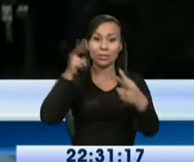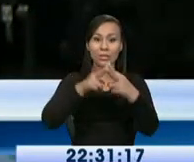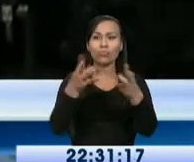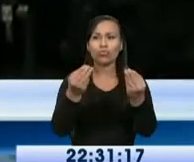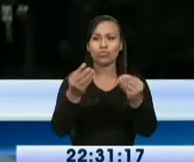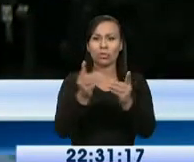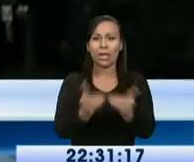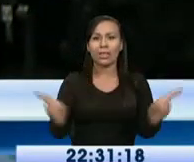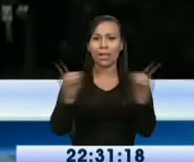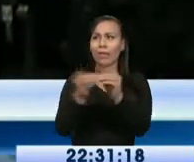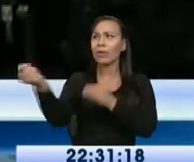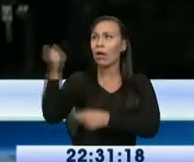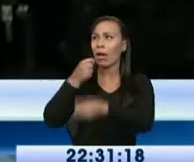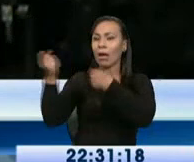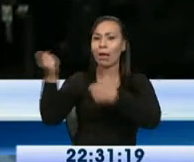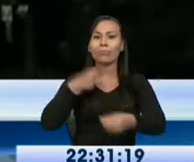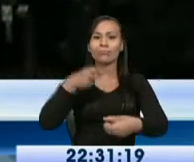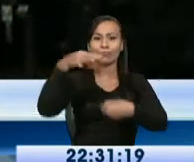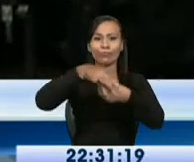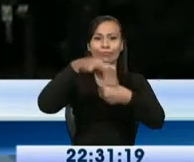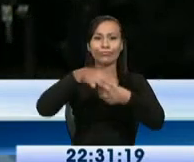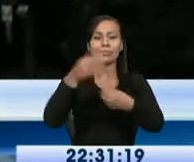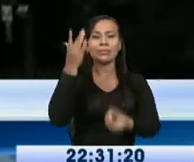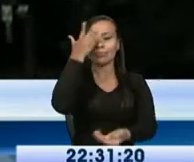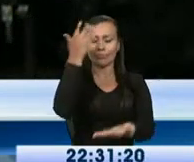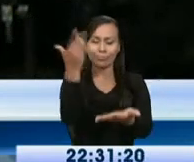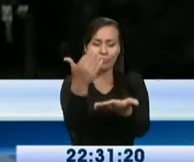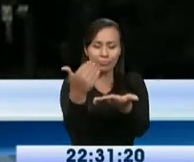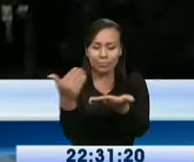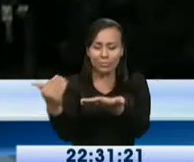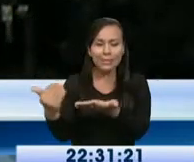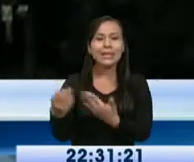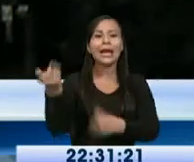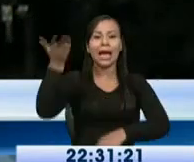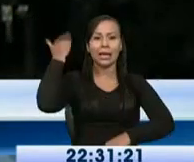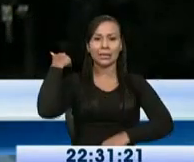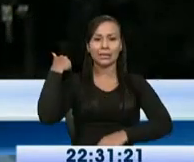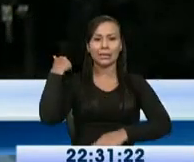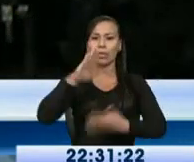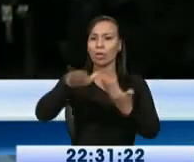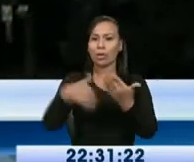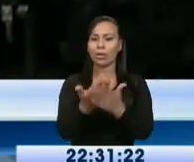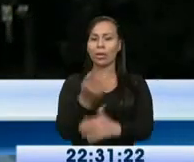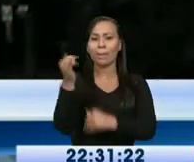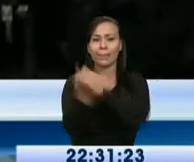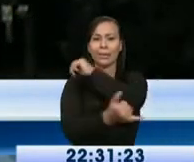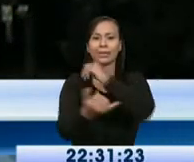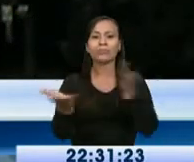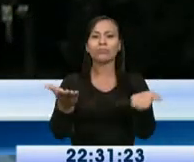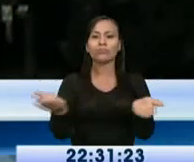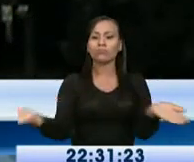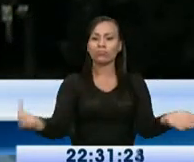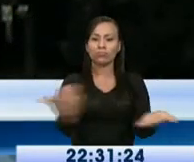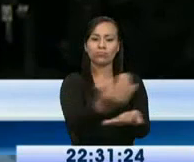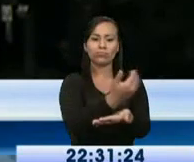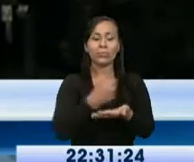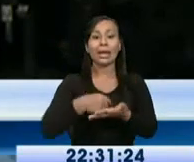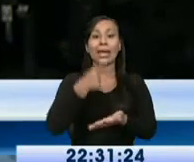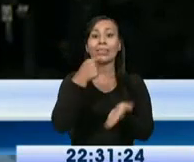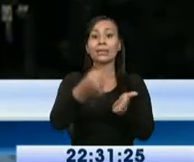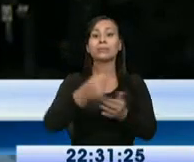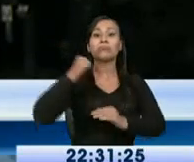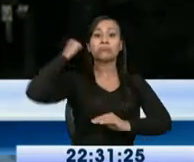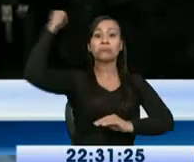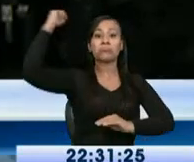emitidos por el Tribunal Supremo Electoral tras la elección presidencial celebrada ayer en todo el país, en donde se consolida y se oficializa la